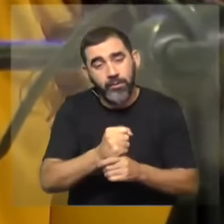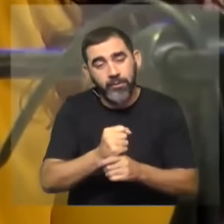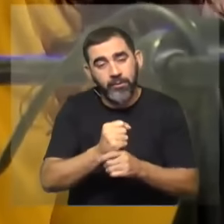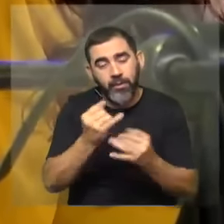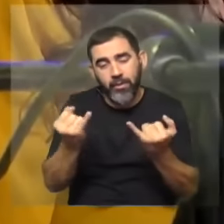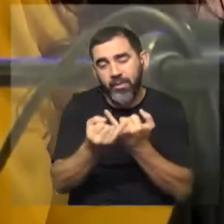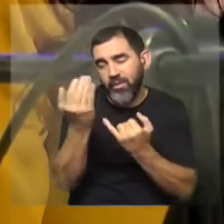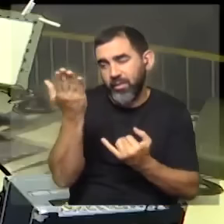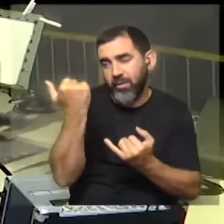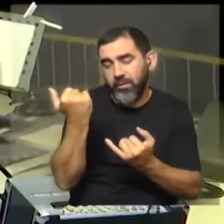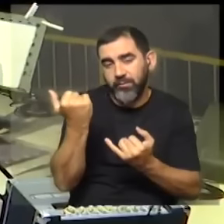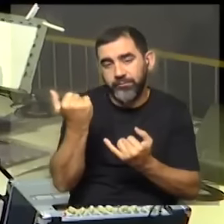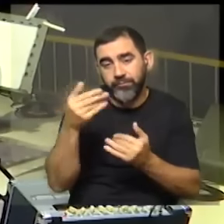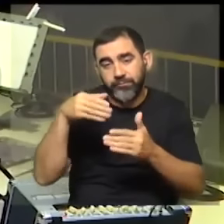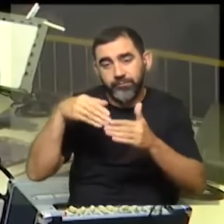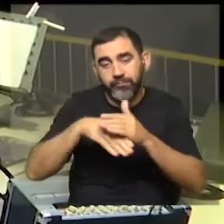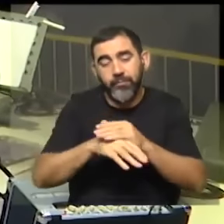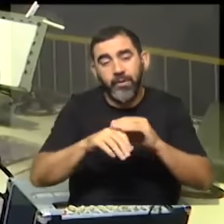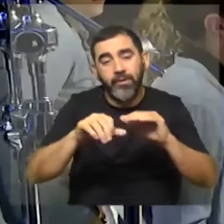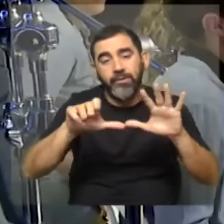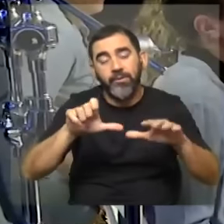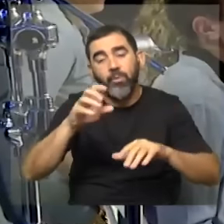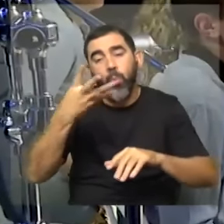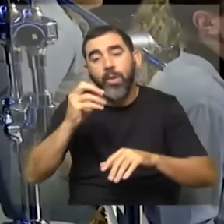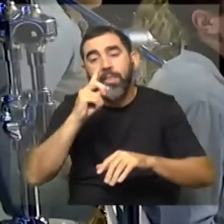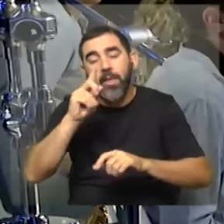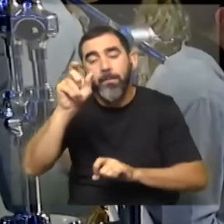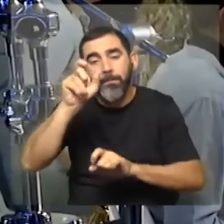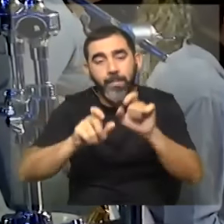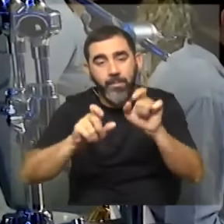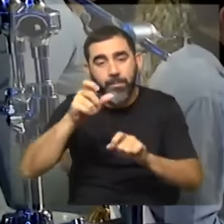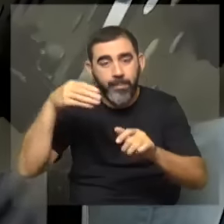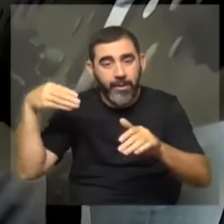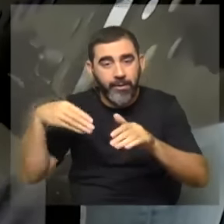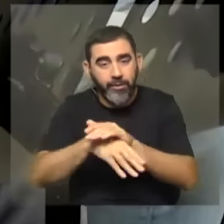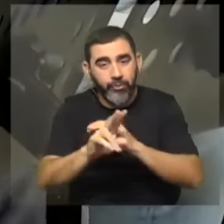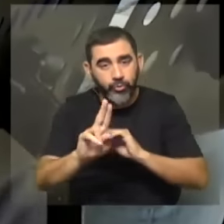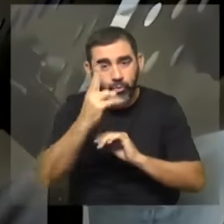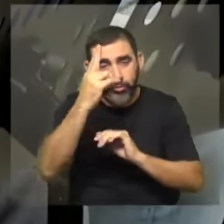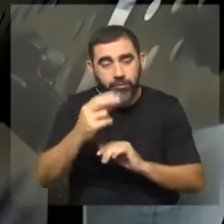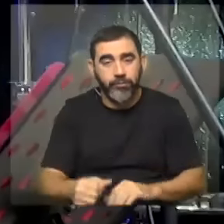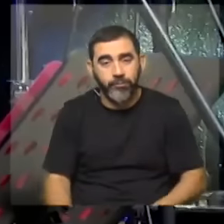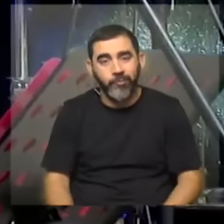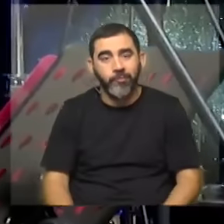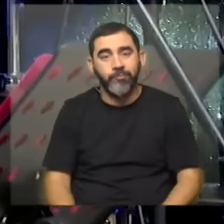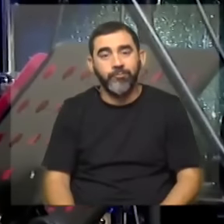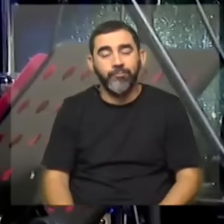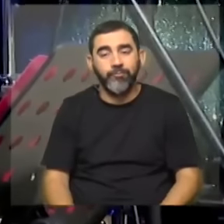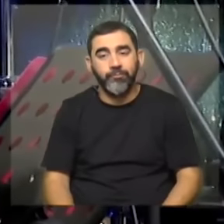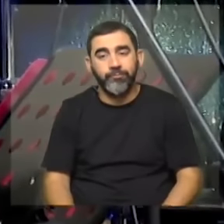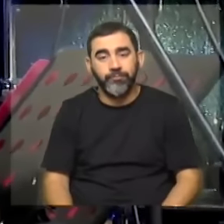días ingresaron 640,000 personas al Uruguay eh por todas sus